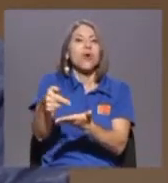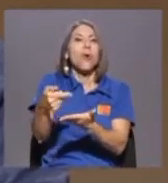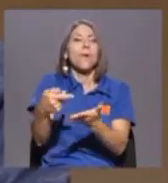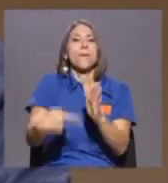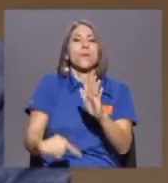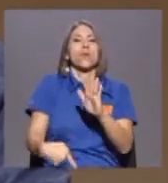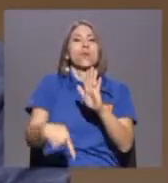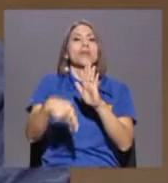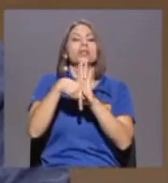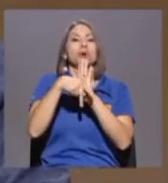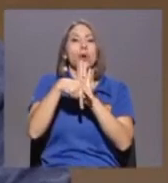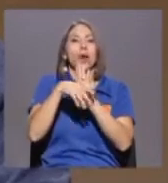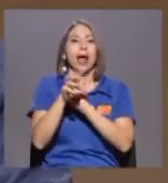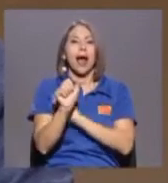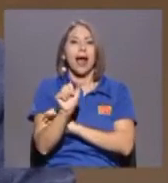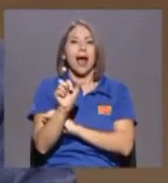nucleares.